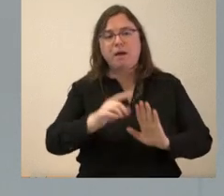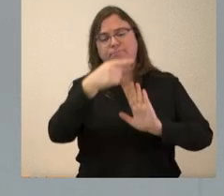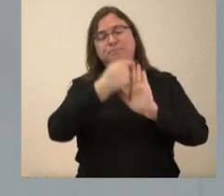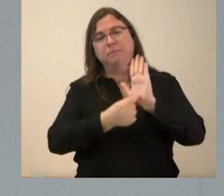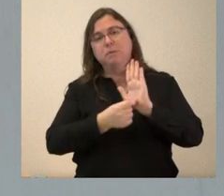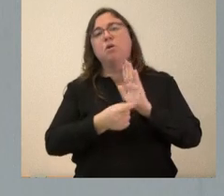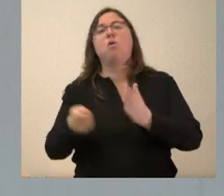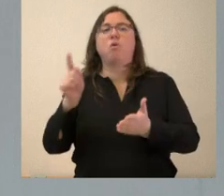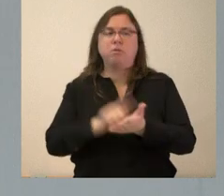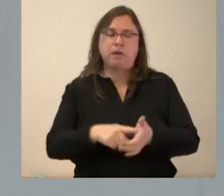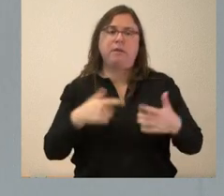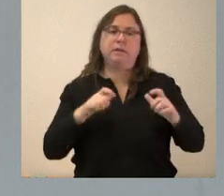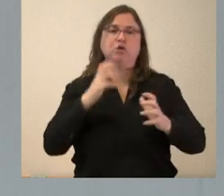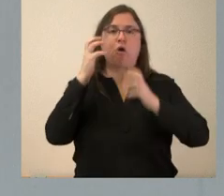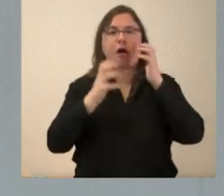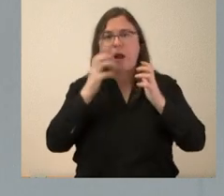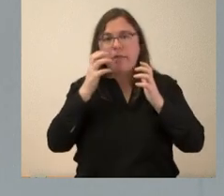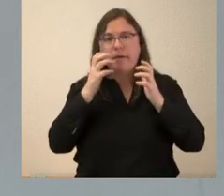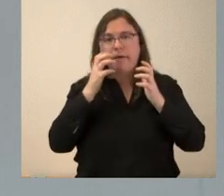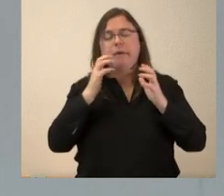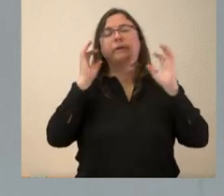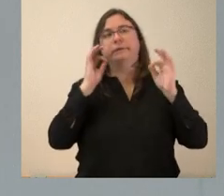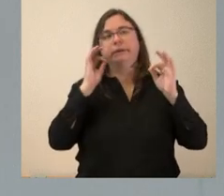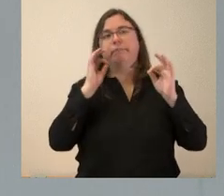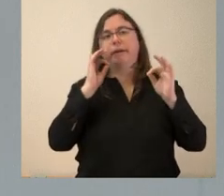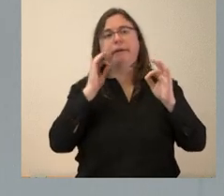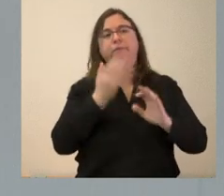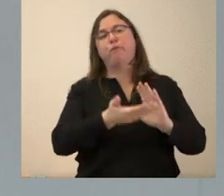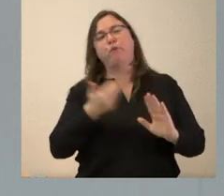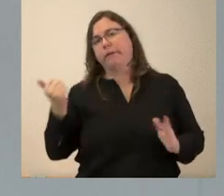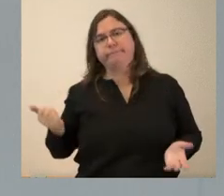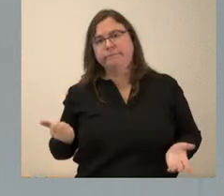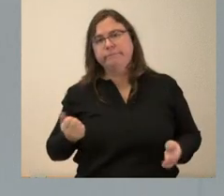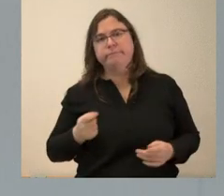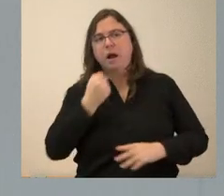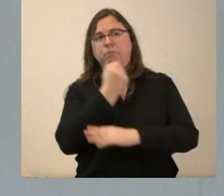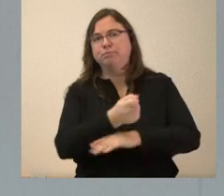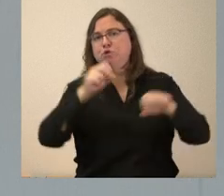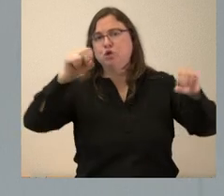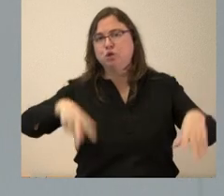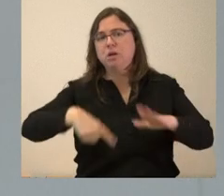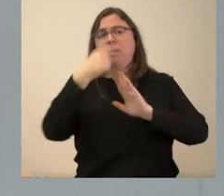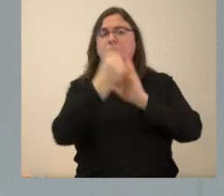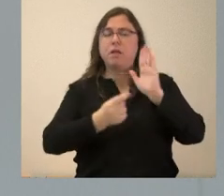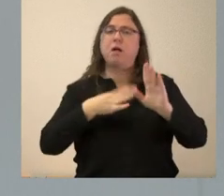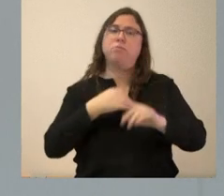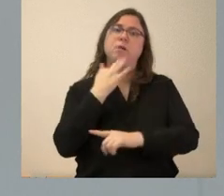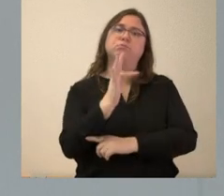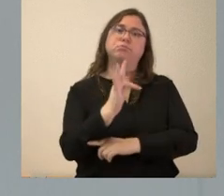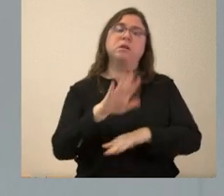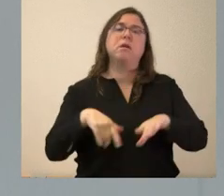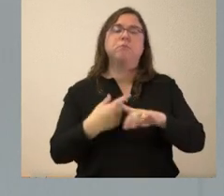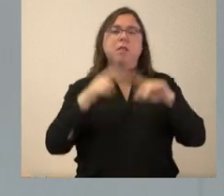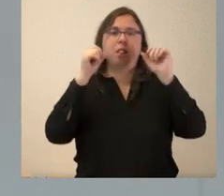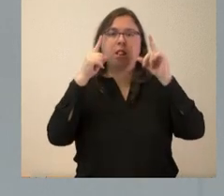nuevamente el sector ganadero cuando se toman medidas pues se había excluido de algunas medidas que pudieran ser positivas y se vean